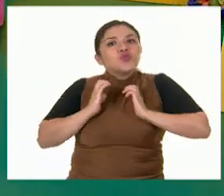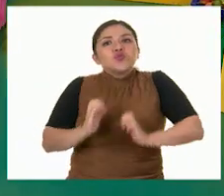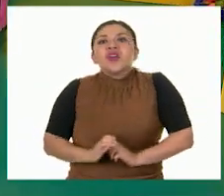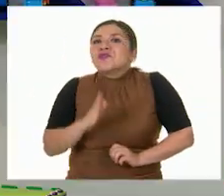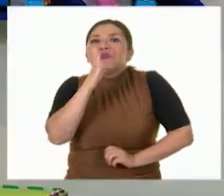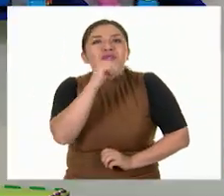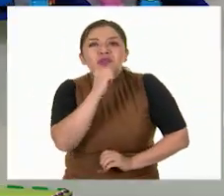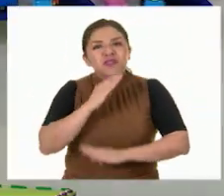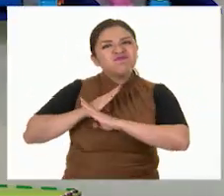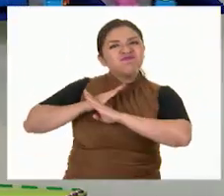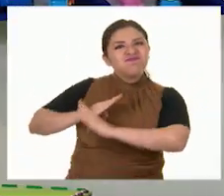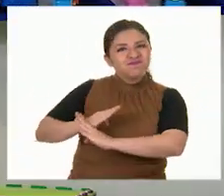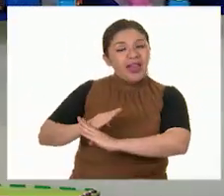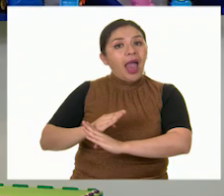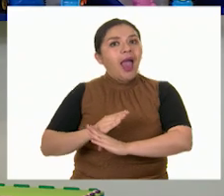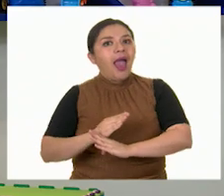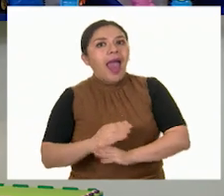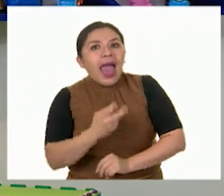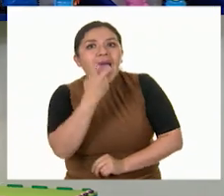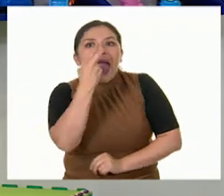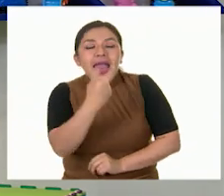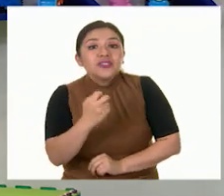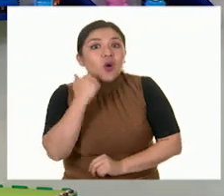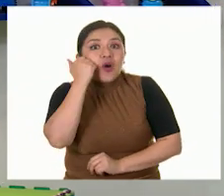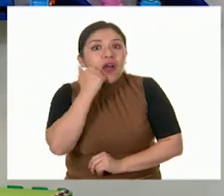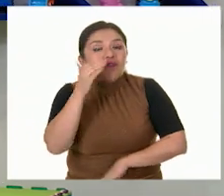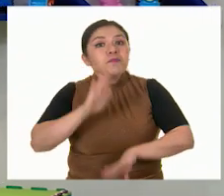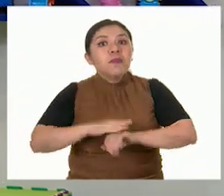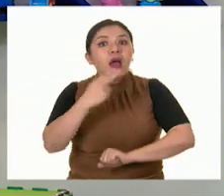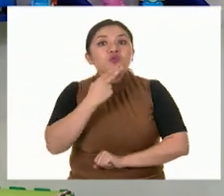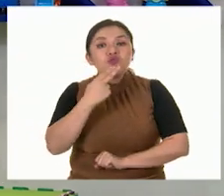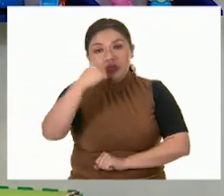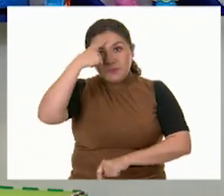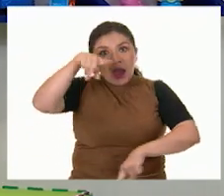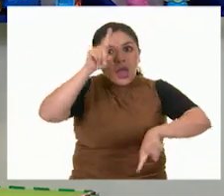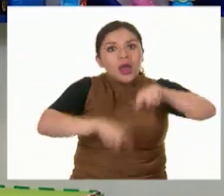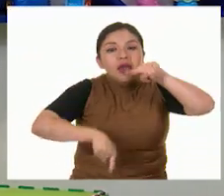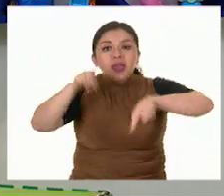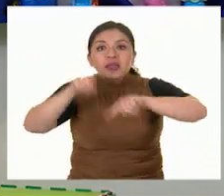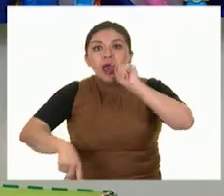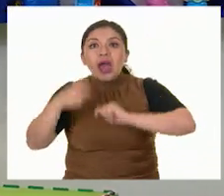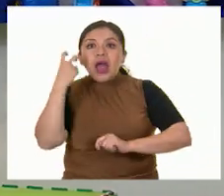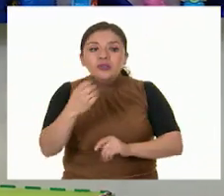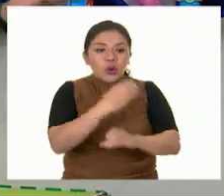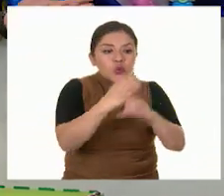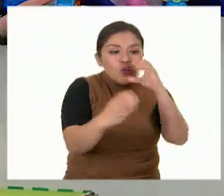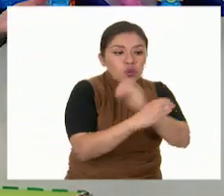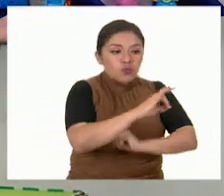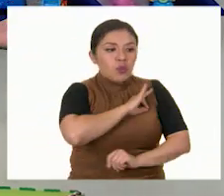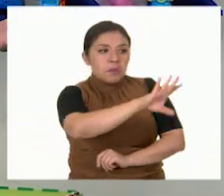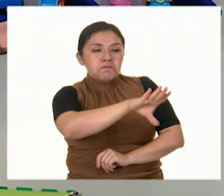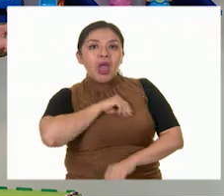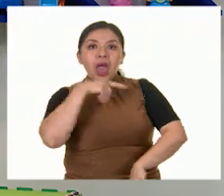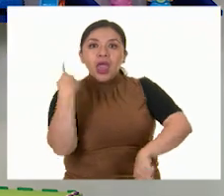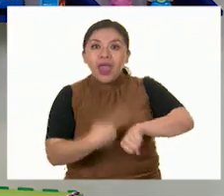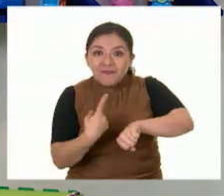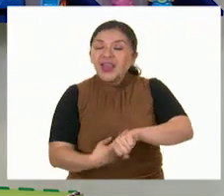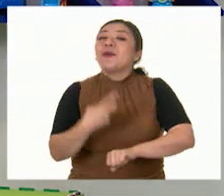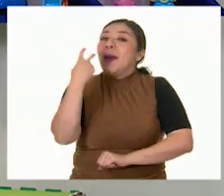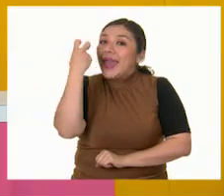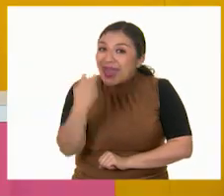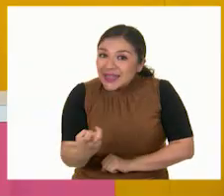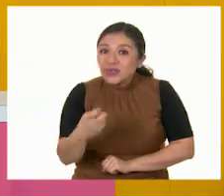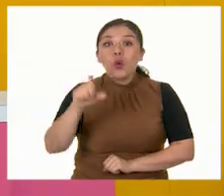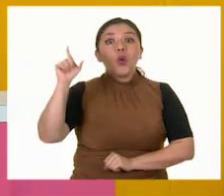lado. Ah, por eso el jabón es muy útil para evitar que los objetos transmitan enfermedades. Así es,